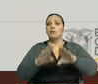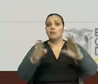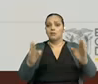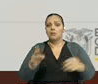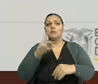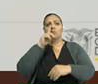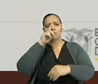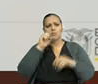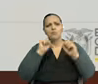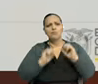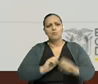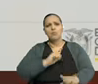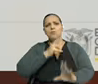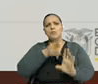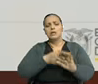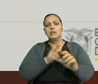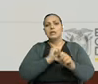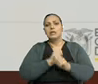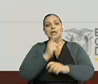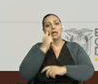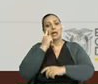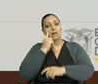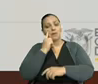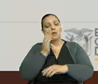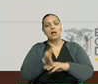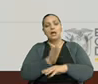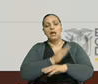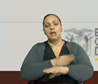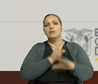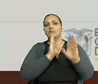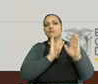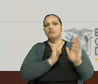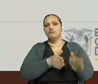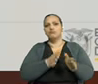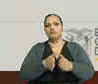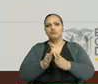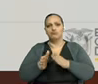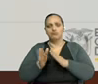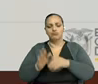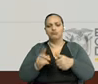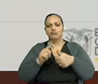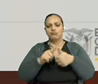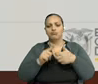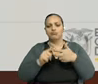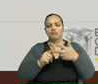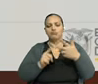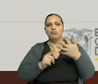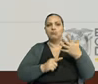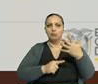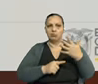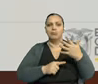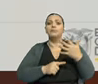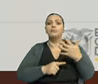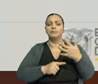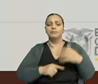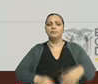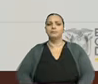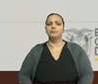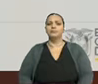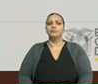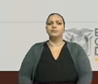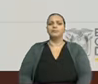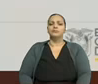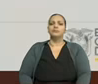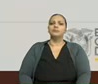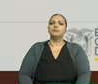lineamientos establecidos en la guía y plan general para el retorno progresivo a las actividades laborales. No se requerirá